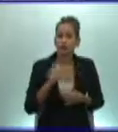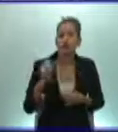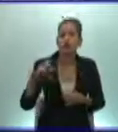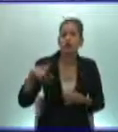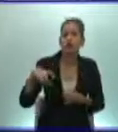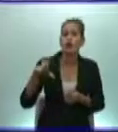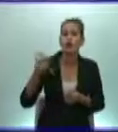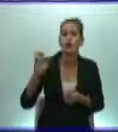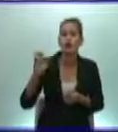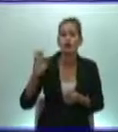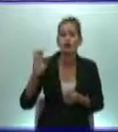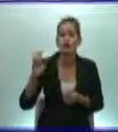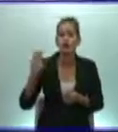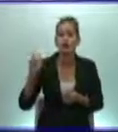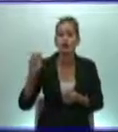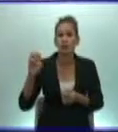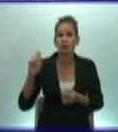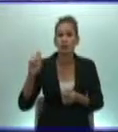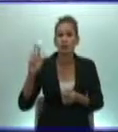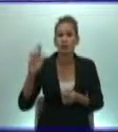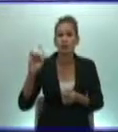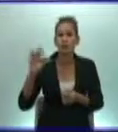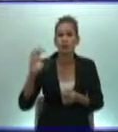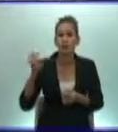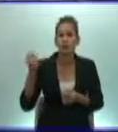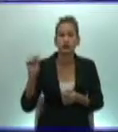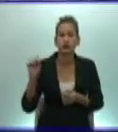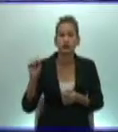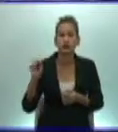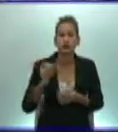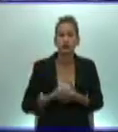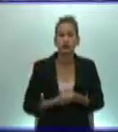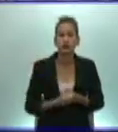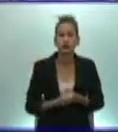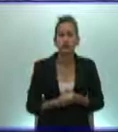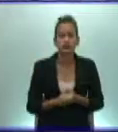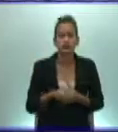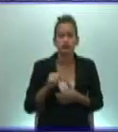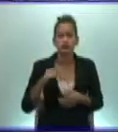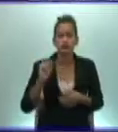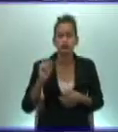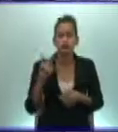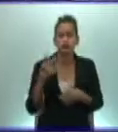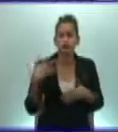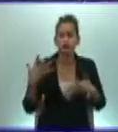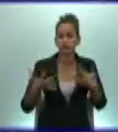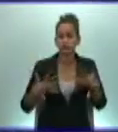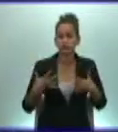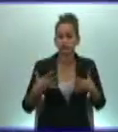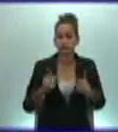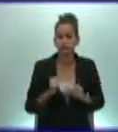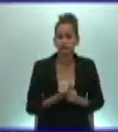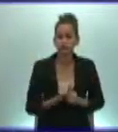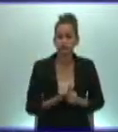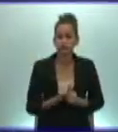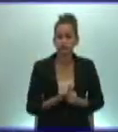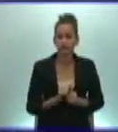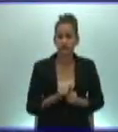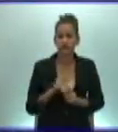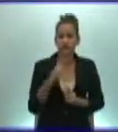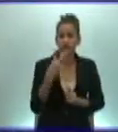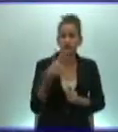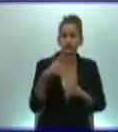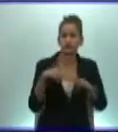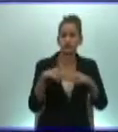figuras planas. Entonces, demos paso a la segunda actividad, que consiste en que dos